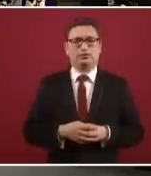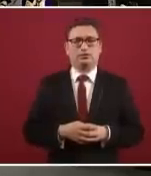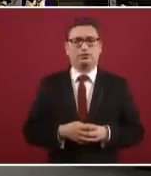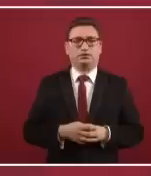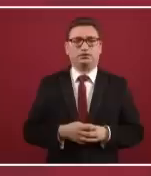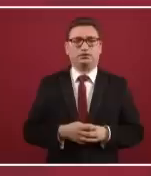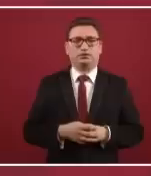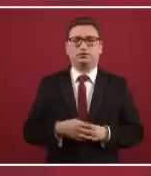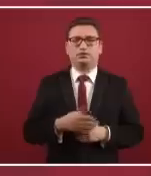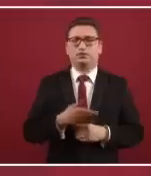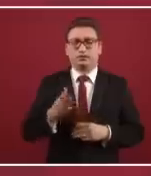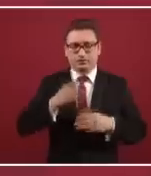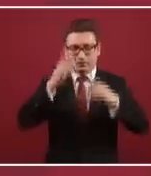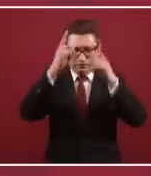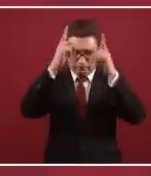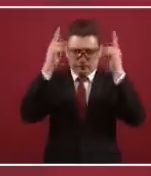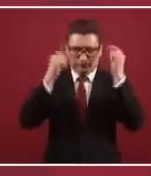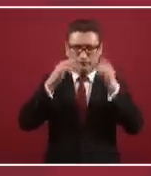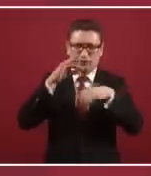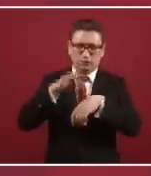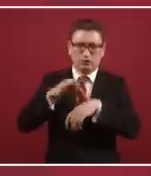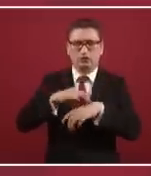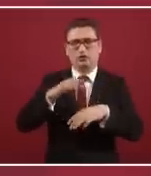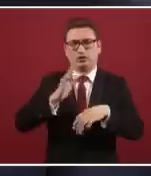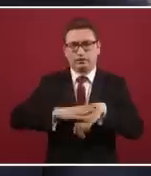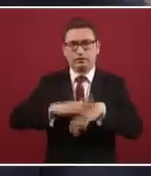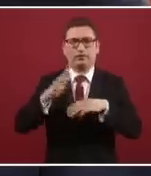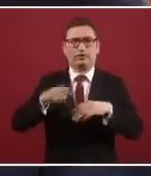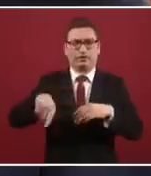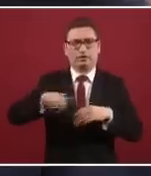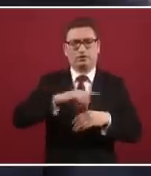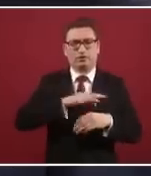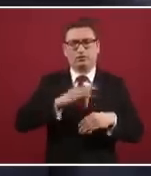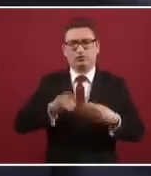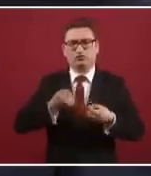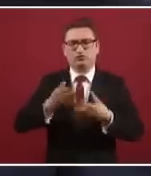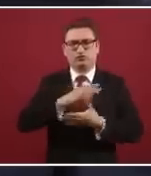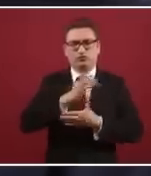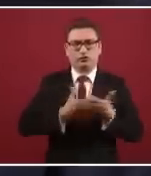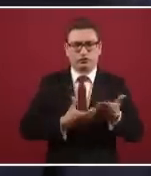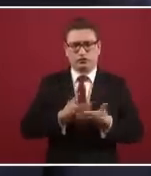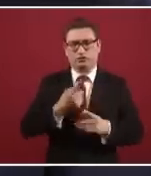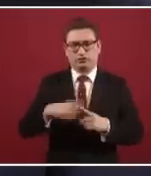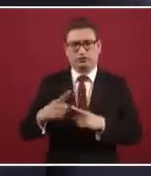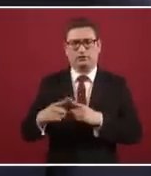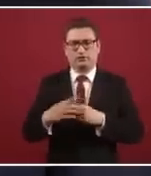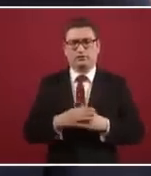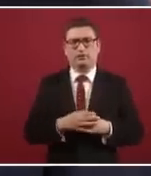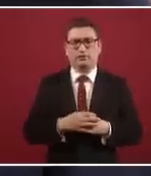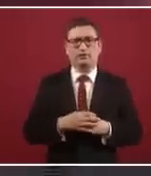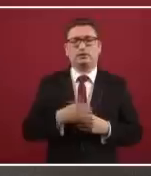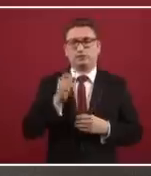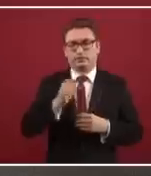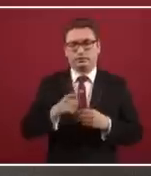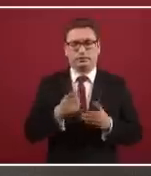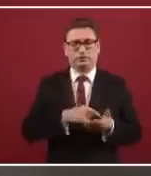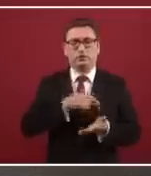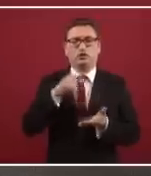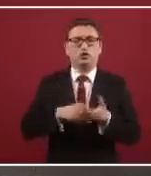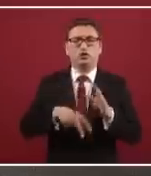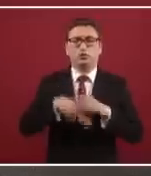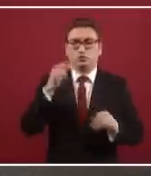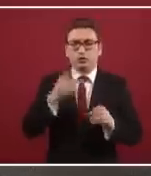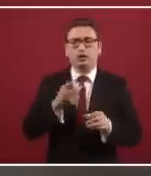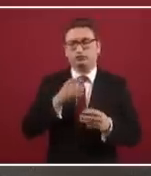a más enfermeras, a más médicos, a más especialistas y resolver lo de las vacantes y